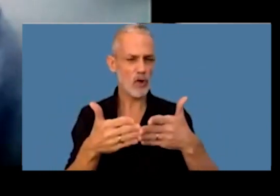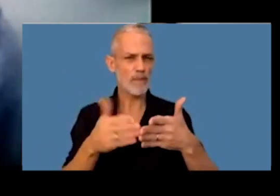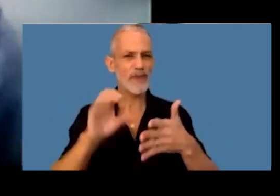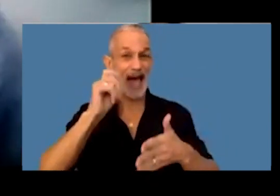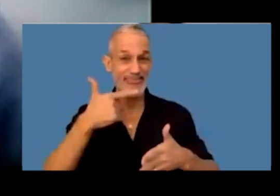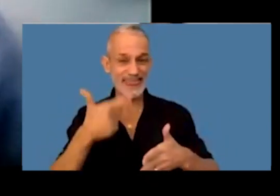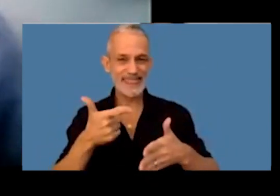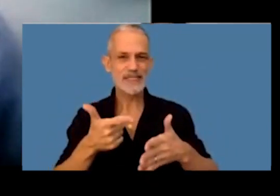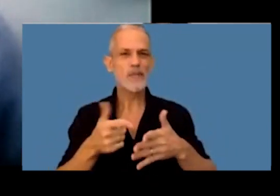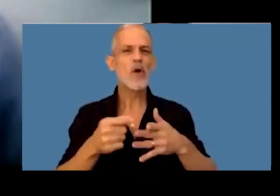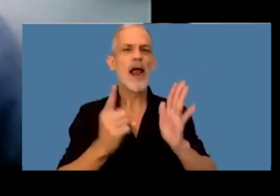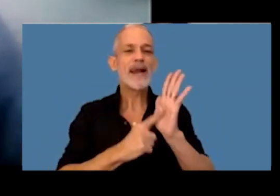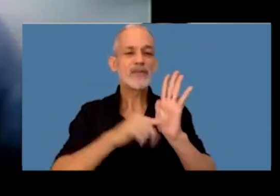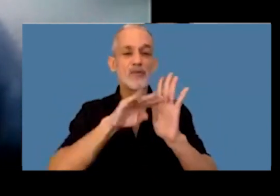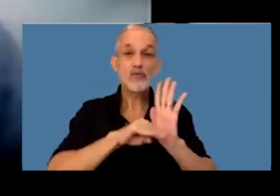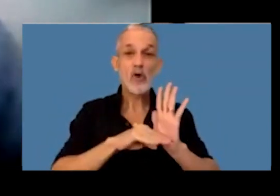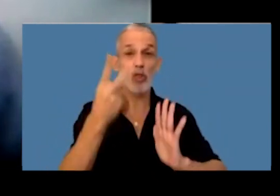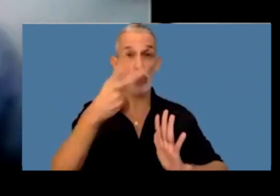de la resolución